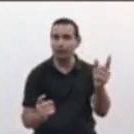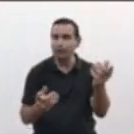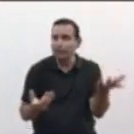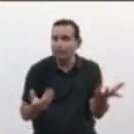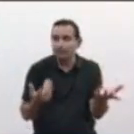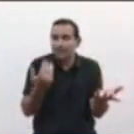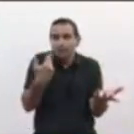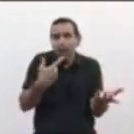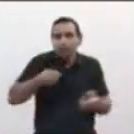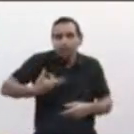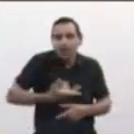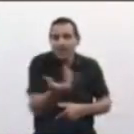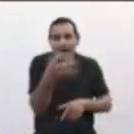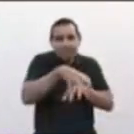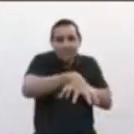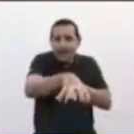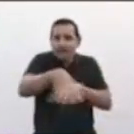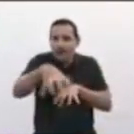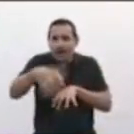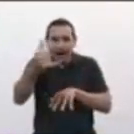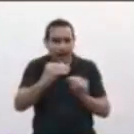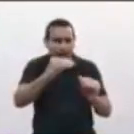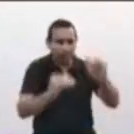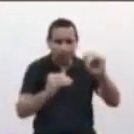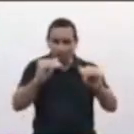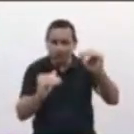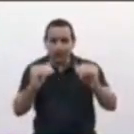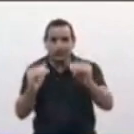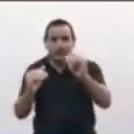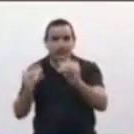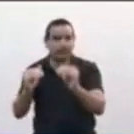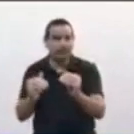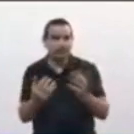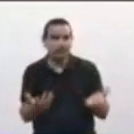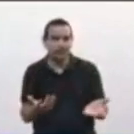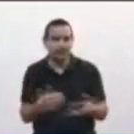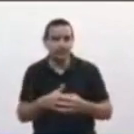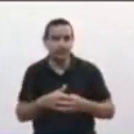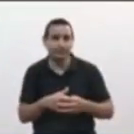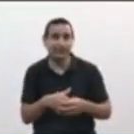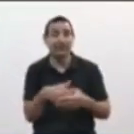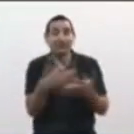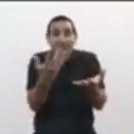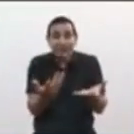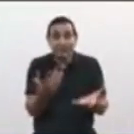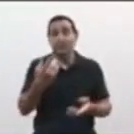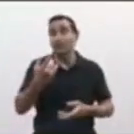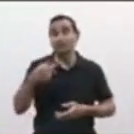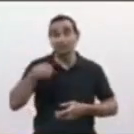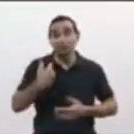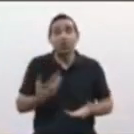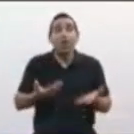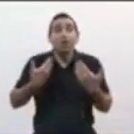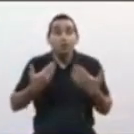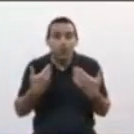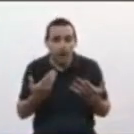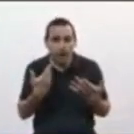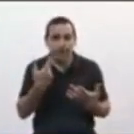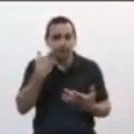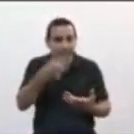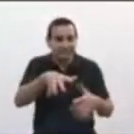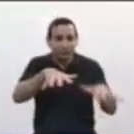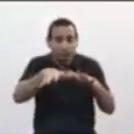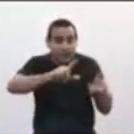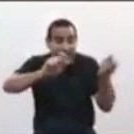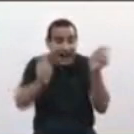todos los poros de la sociedad y en cada uno de los resquicios que dejamos entonces en cada instancia que podemos para revertir